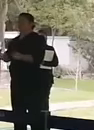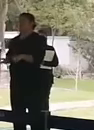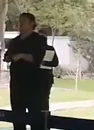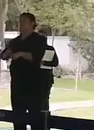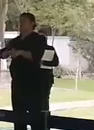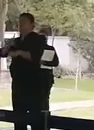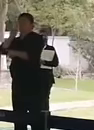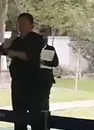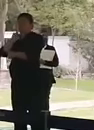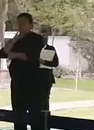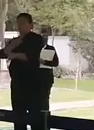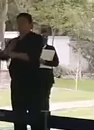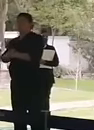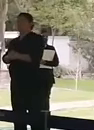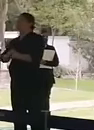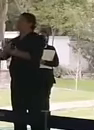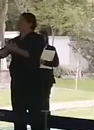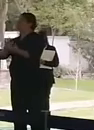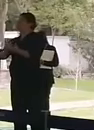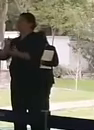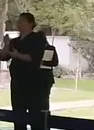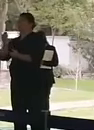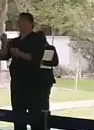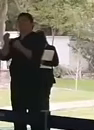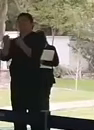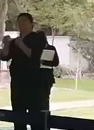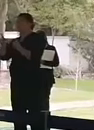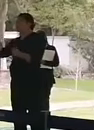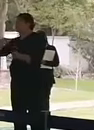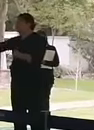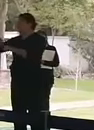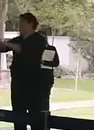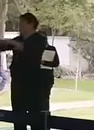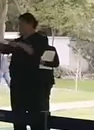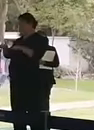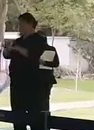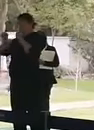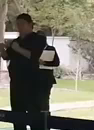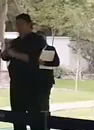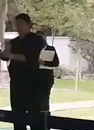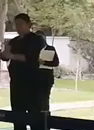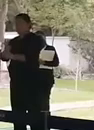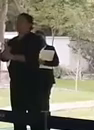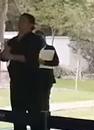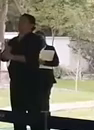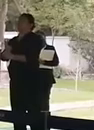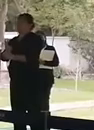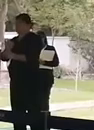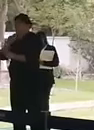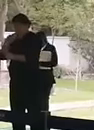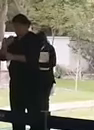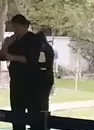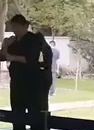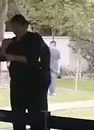por su enfoque aquí con su gabinete, en todo lo de la seguridad, en lo que